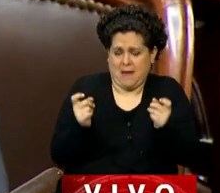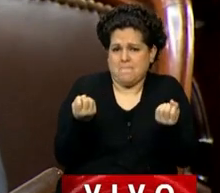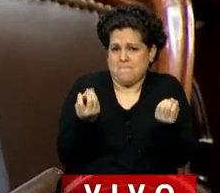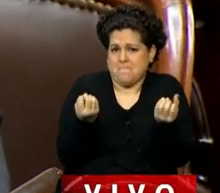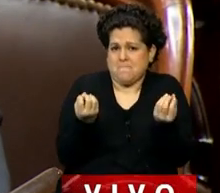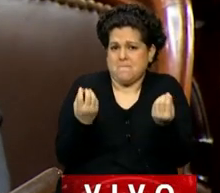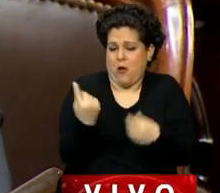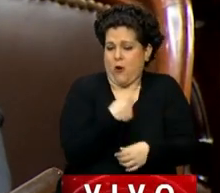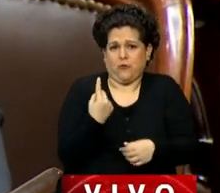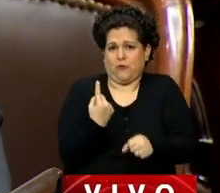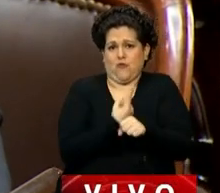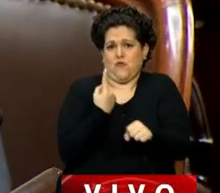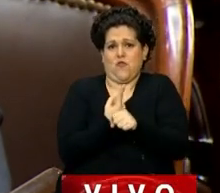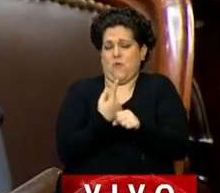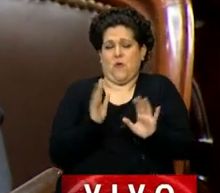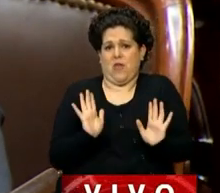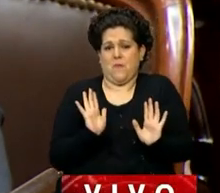este caso. Nosotros no podemos tener